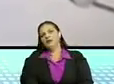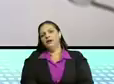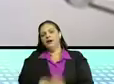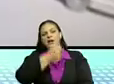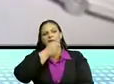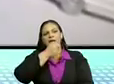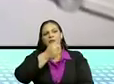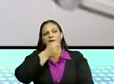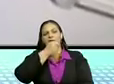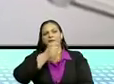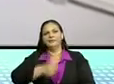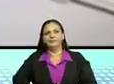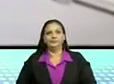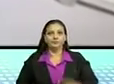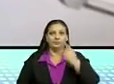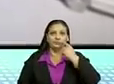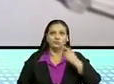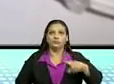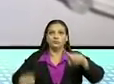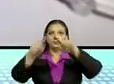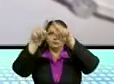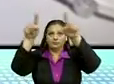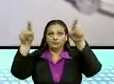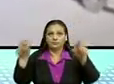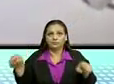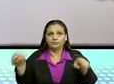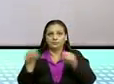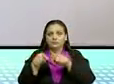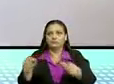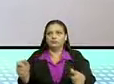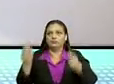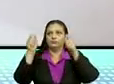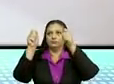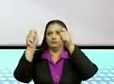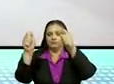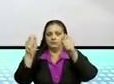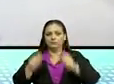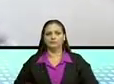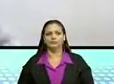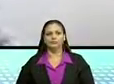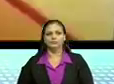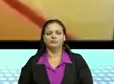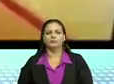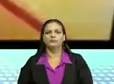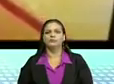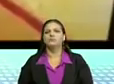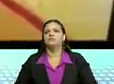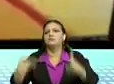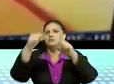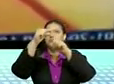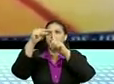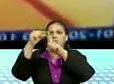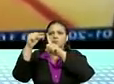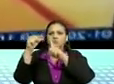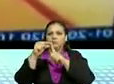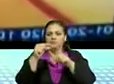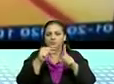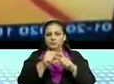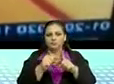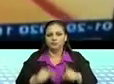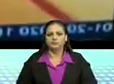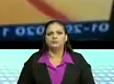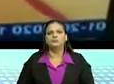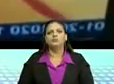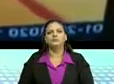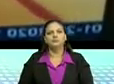inseguridad. Habían puesto un letrero ellos, han puesto letreros. Ladrón, cogido, lo que la gente pone. Por supuesto. Señor ladrón, lo estamos